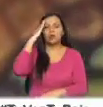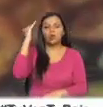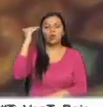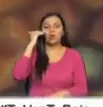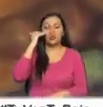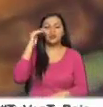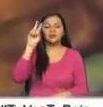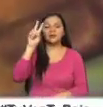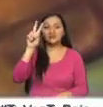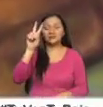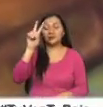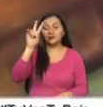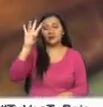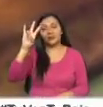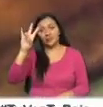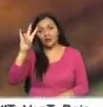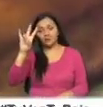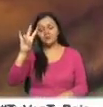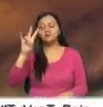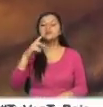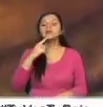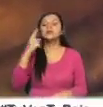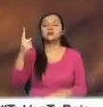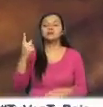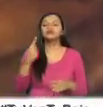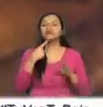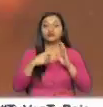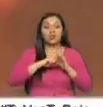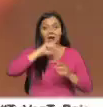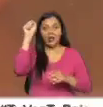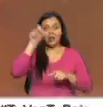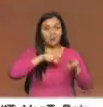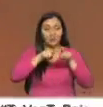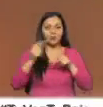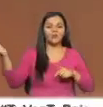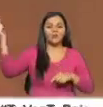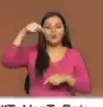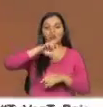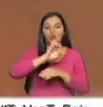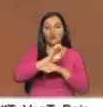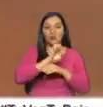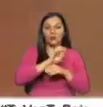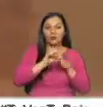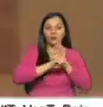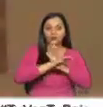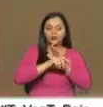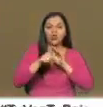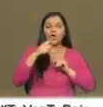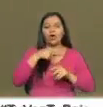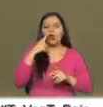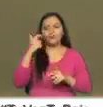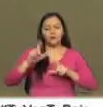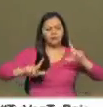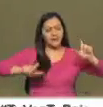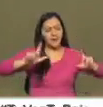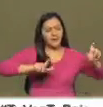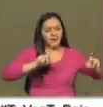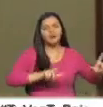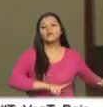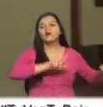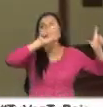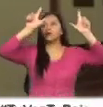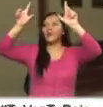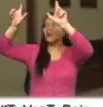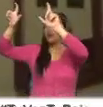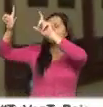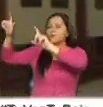7D. La exposición promociona al Ecuador, particularmente a las Islas Encantadas, compartiendo con el público la